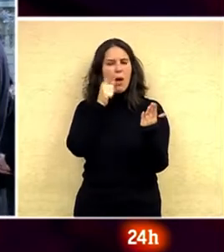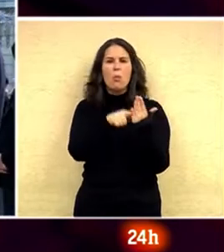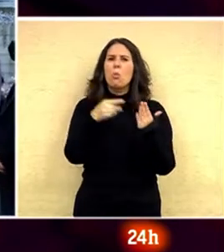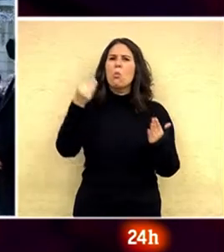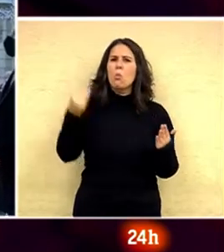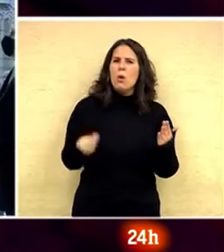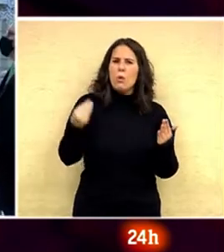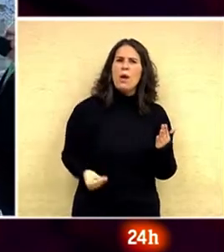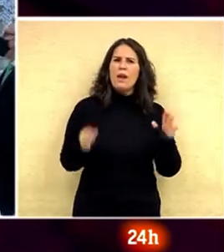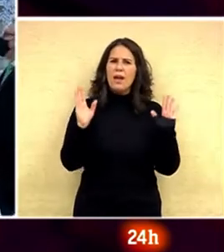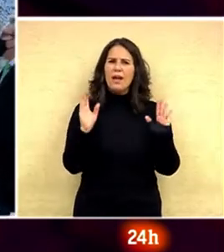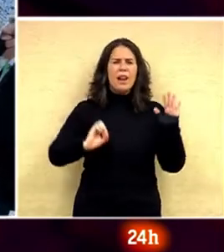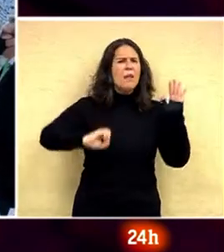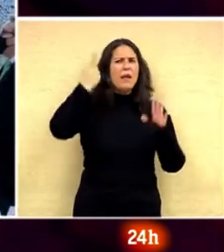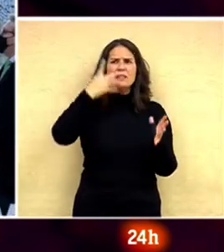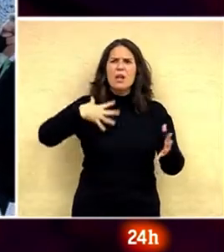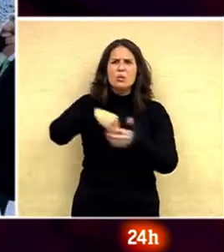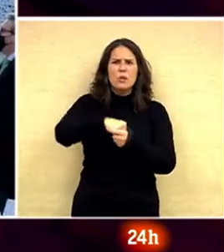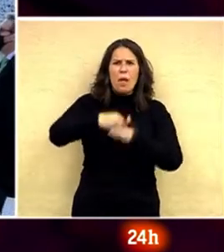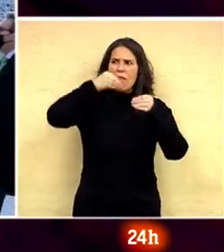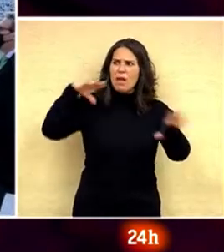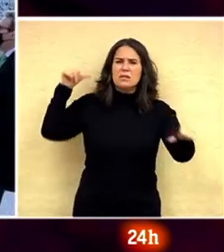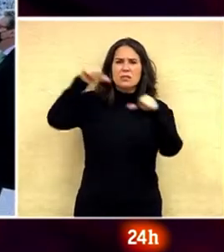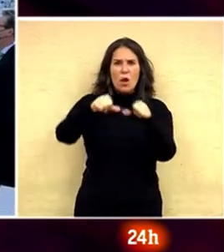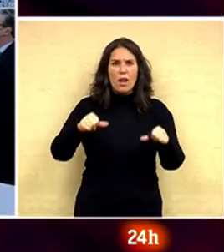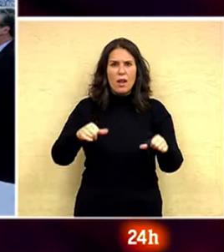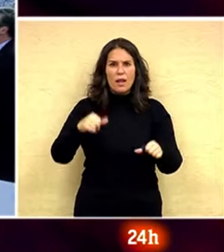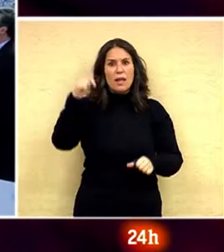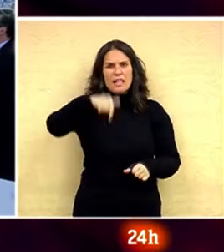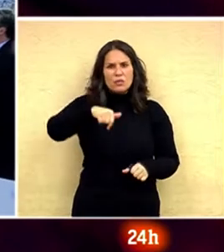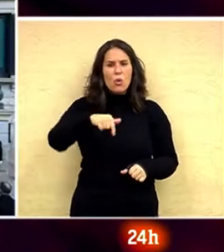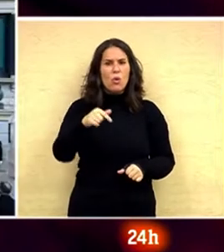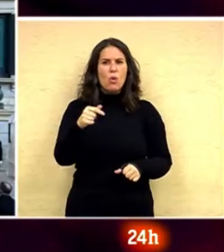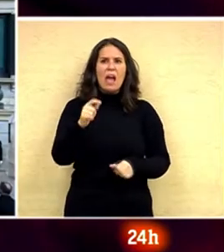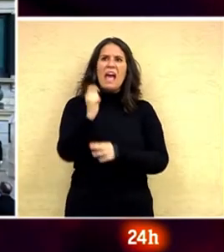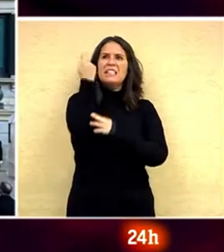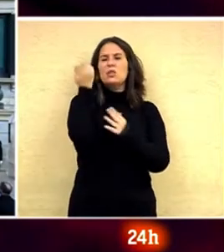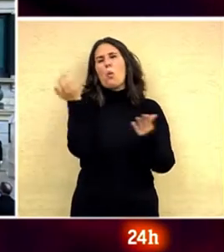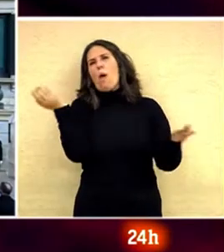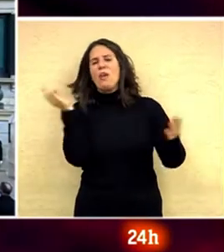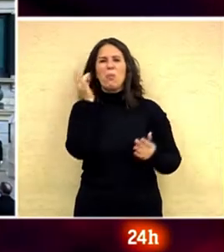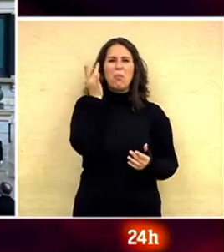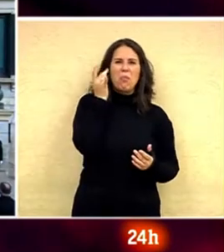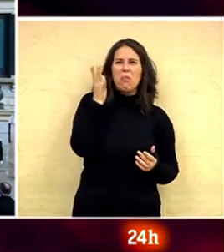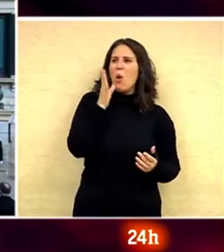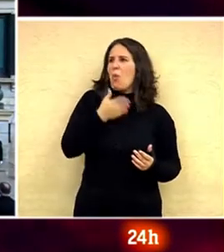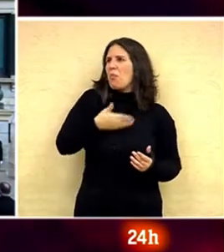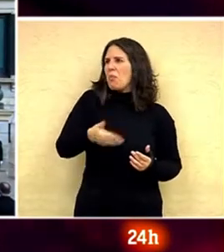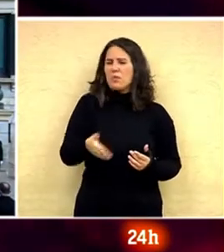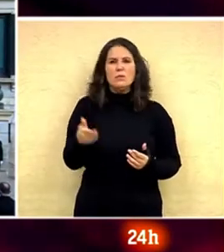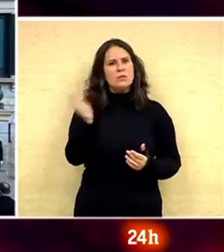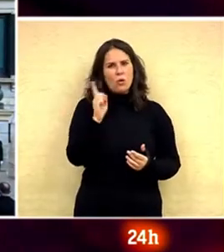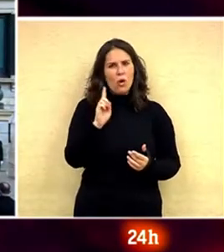buena Constitución, la más inclusiva de nuestra historia. Y ese no es un éxito menor ni un dato irrelevante